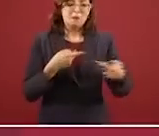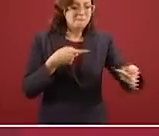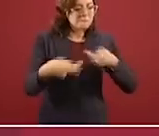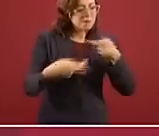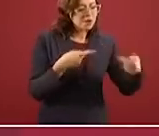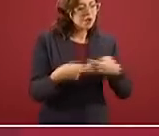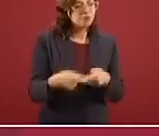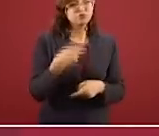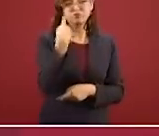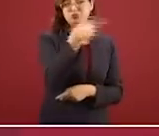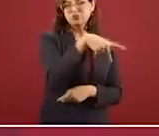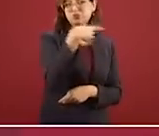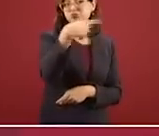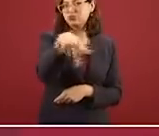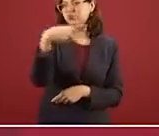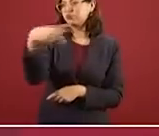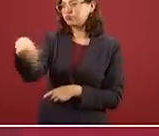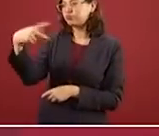al extremo